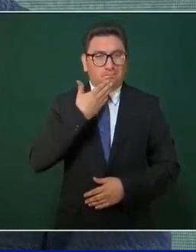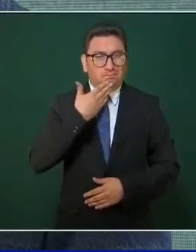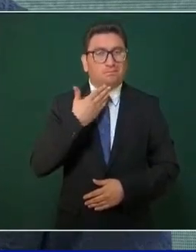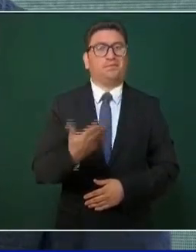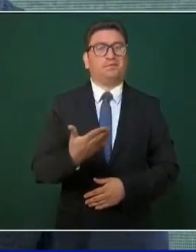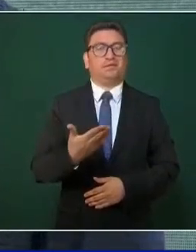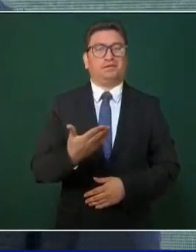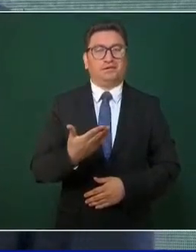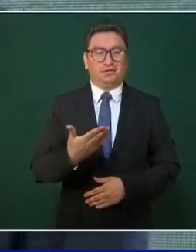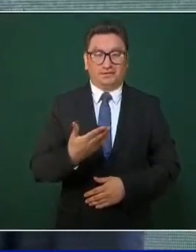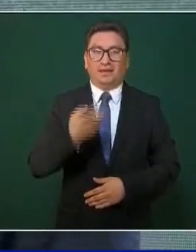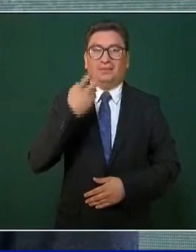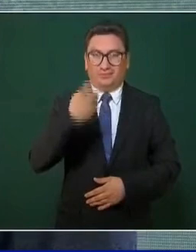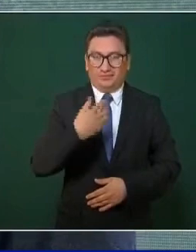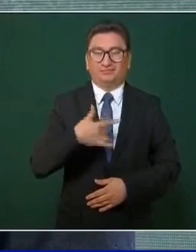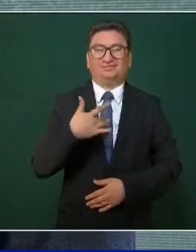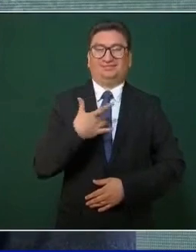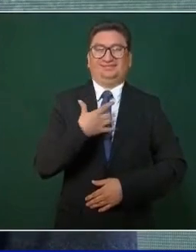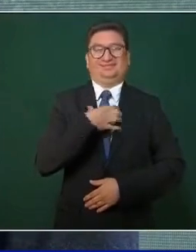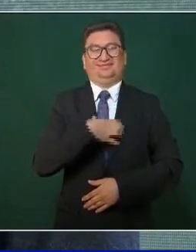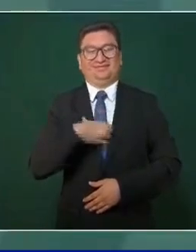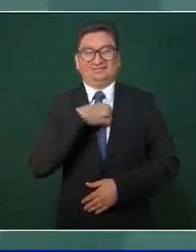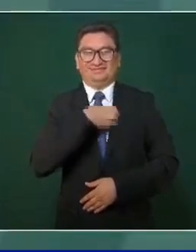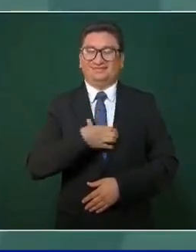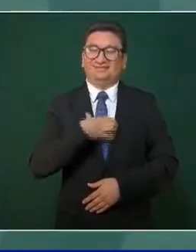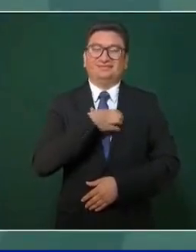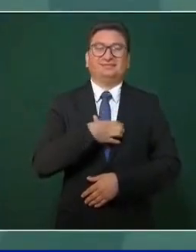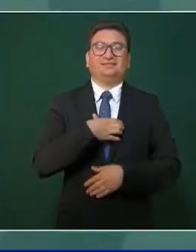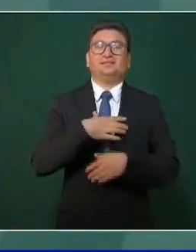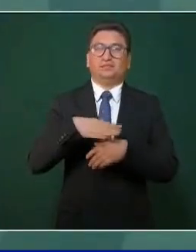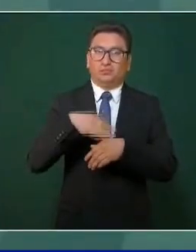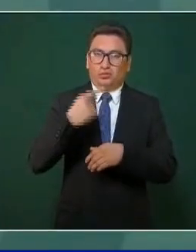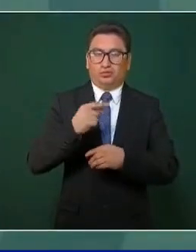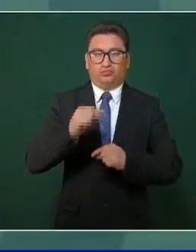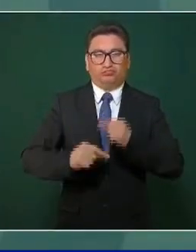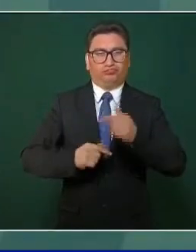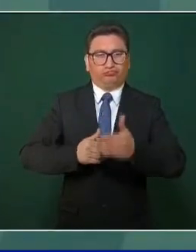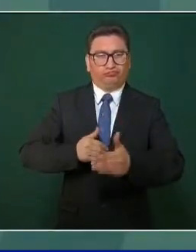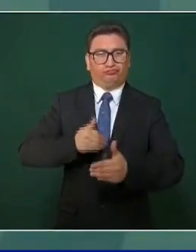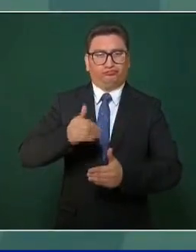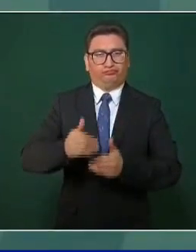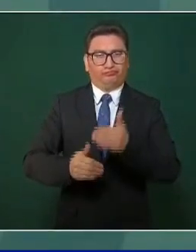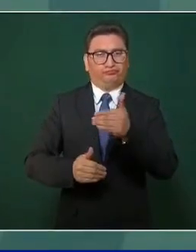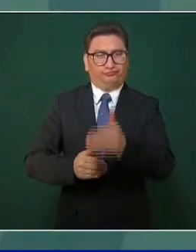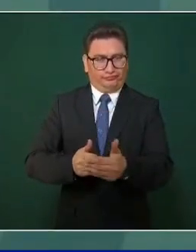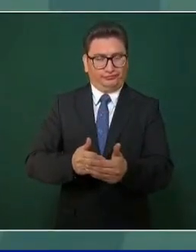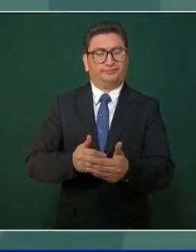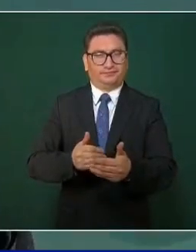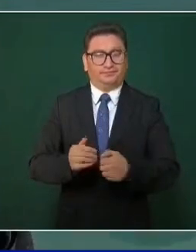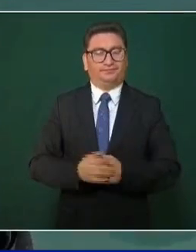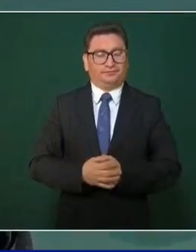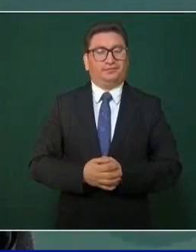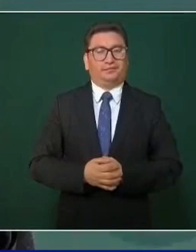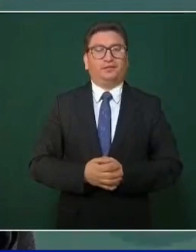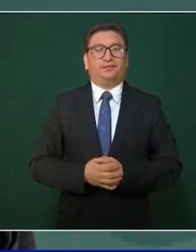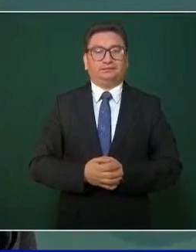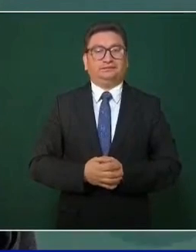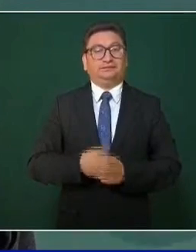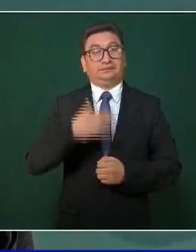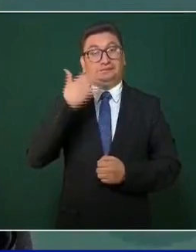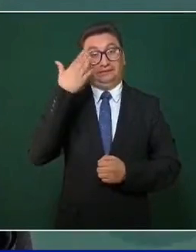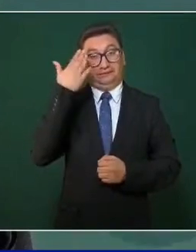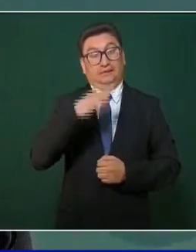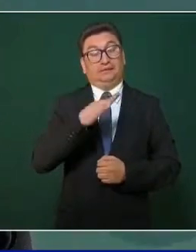Entonces, yo estoy muy contento de que vamos caminando, vamos saliendo, a pesar de